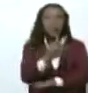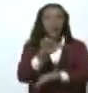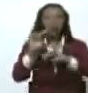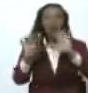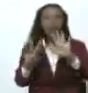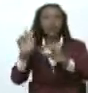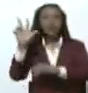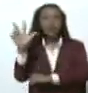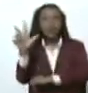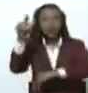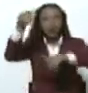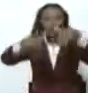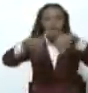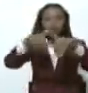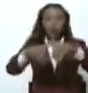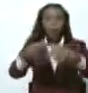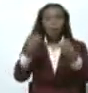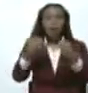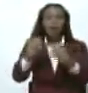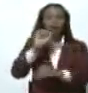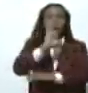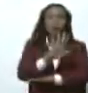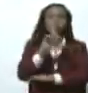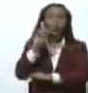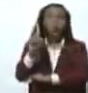243.393 votos para un